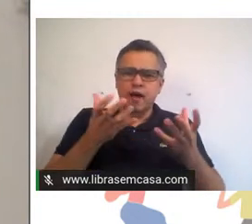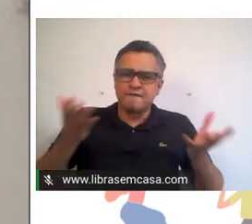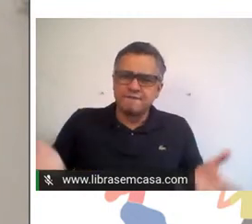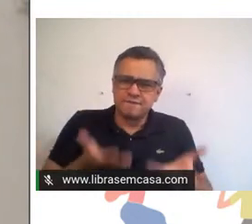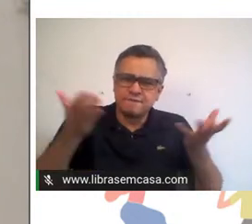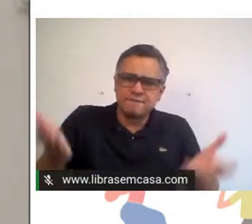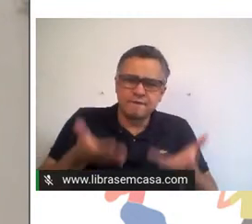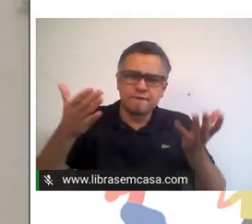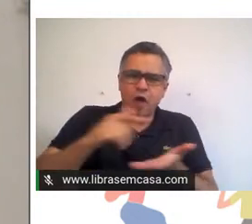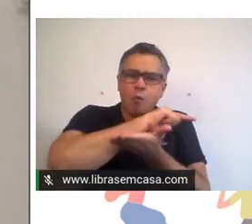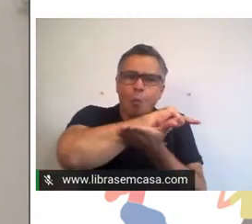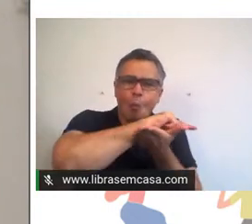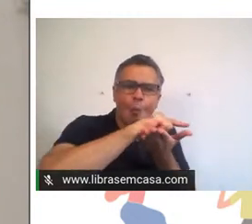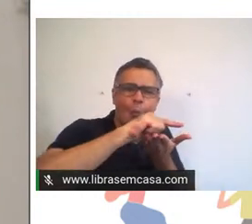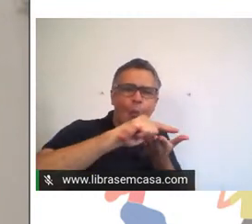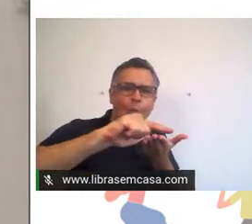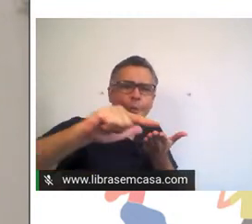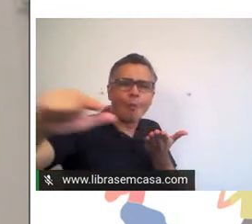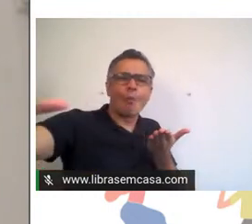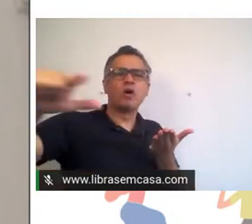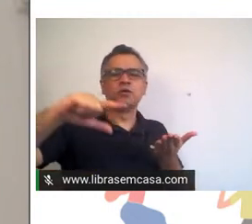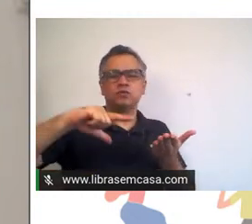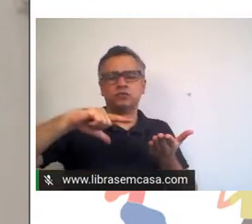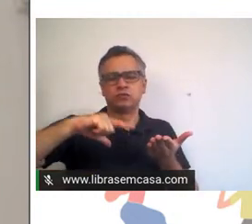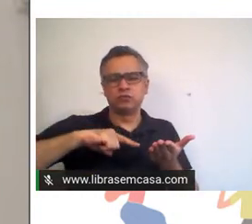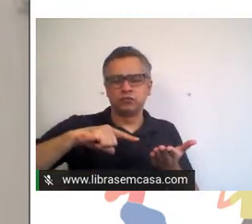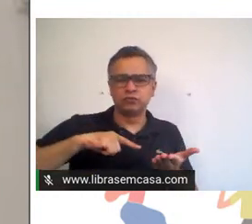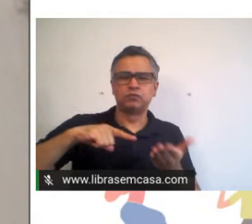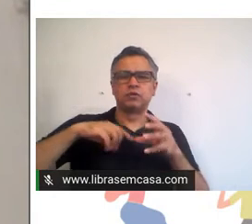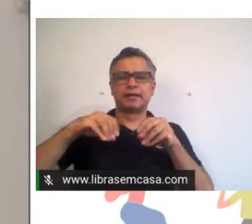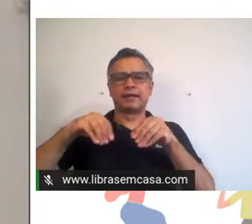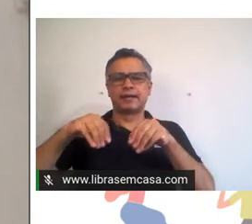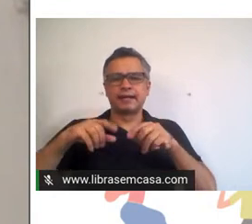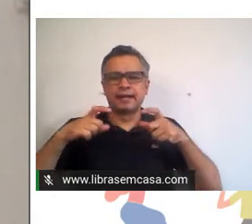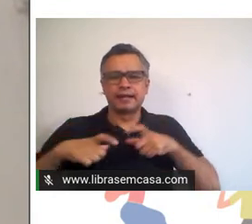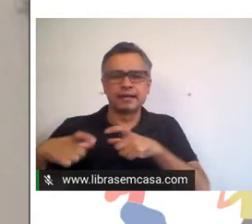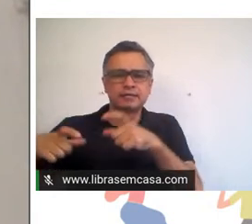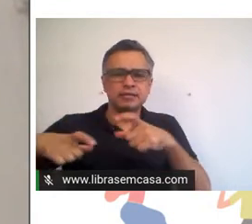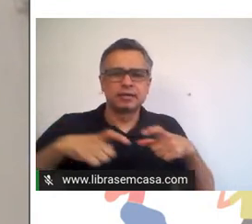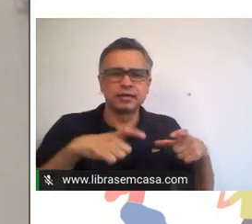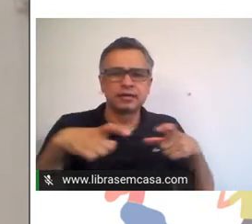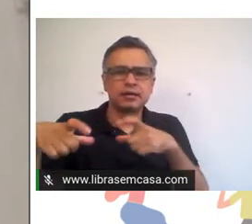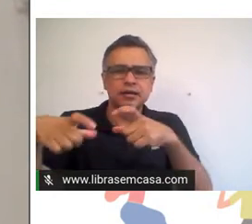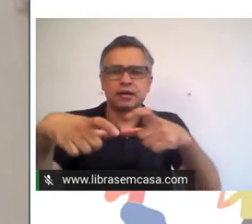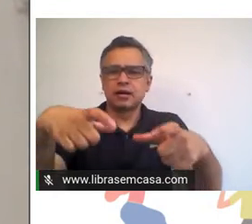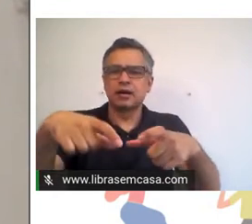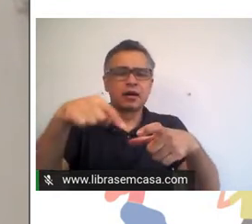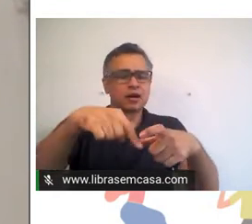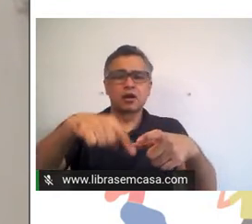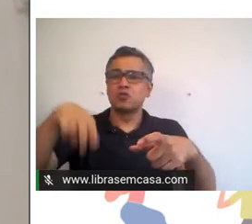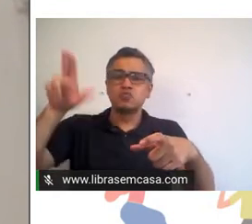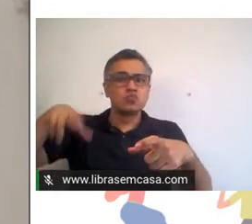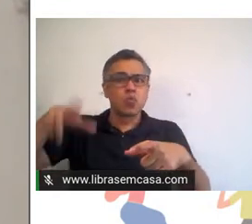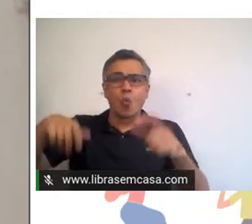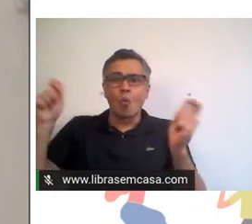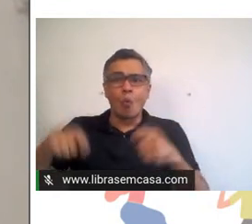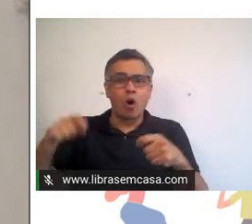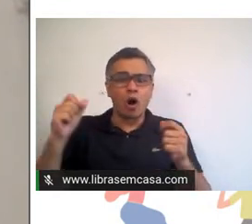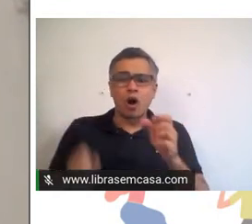sistema, para hacer que la producción sea posible por sobre territorios que nunca debiera ser posible la